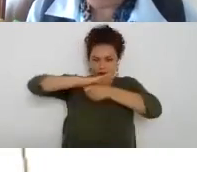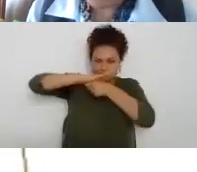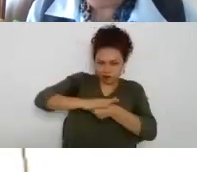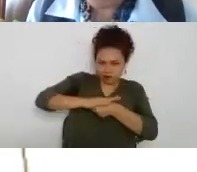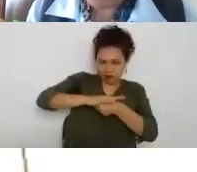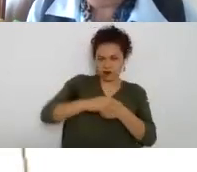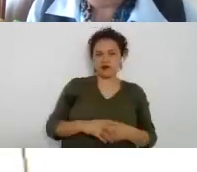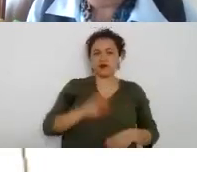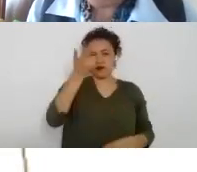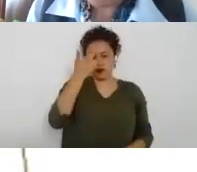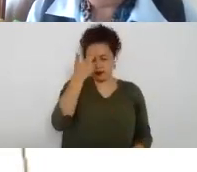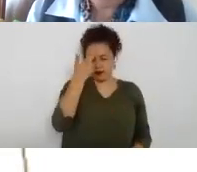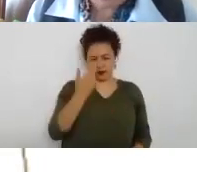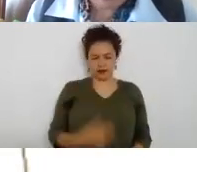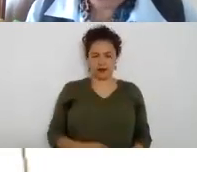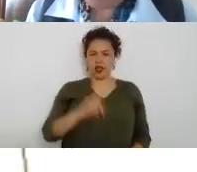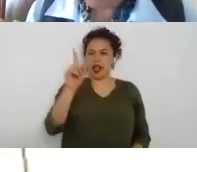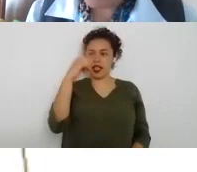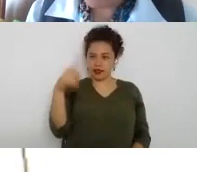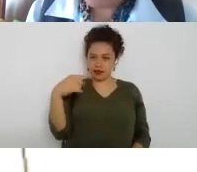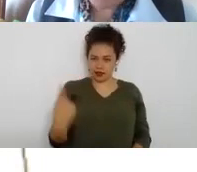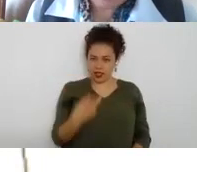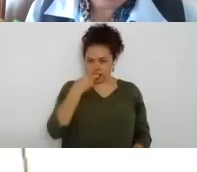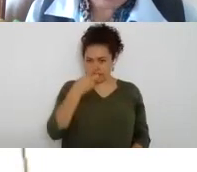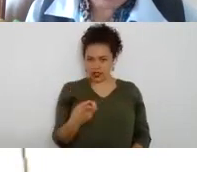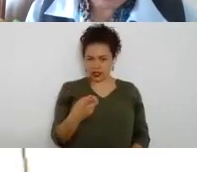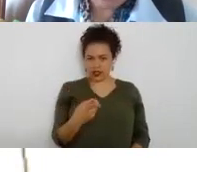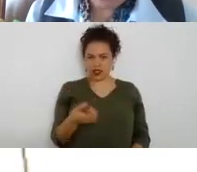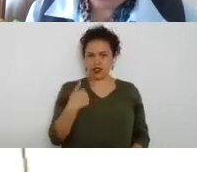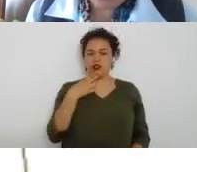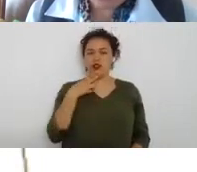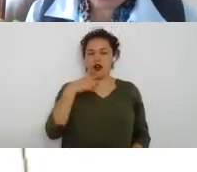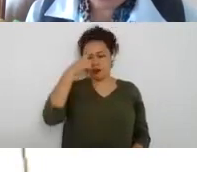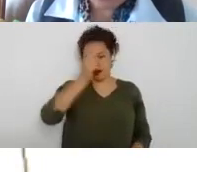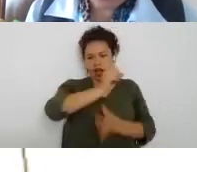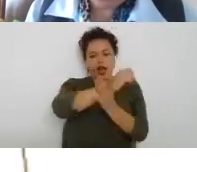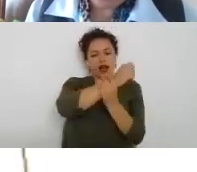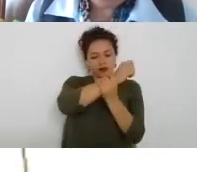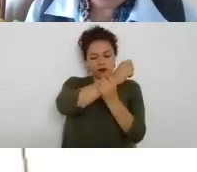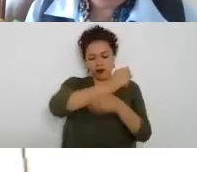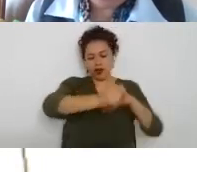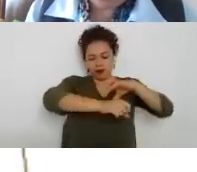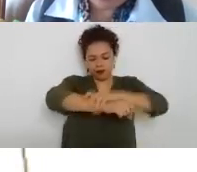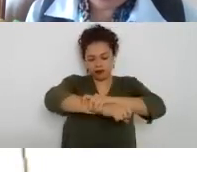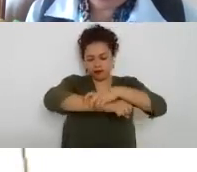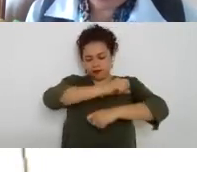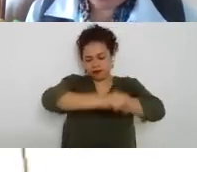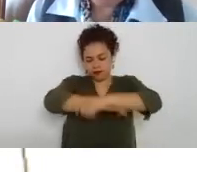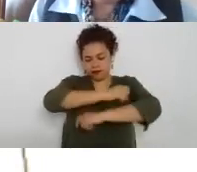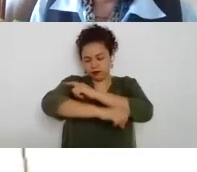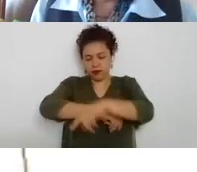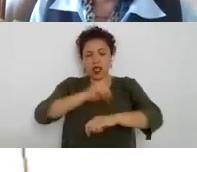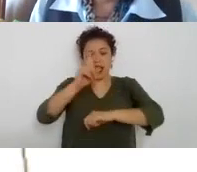El vendaje espiral, por ejemplo, como lo comentan, me podría servir para una sujeción. Y por el contrario, uno